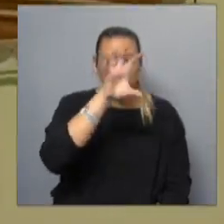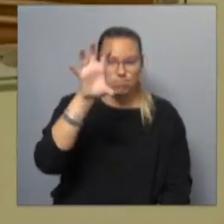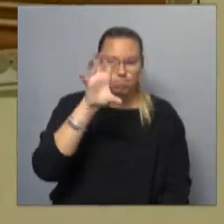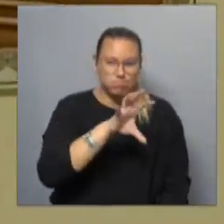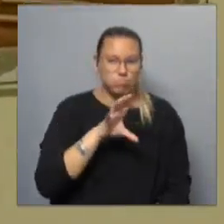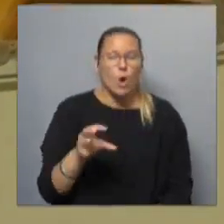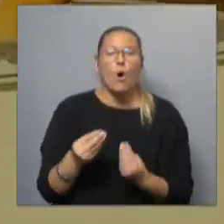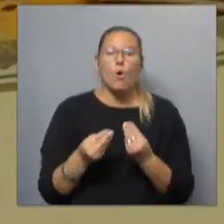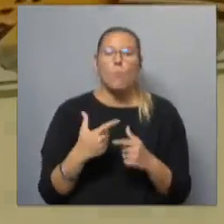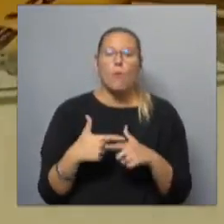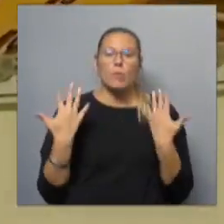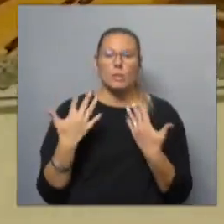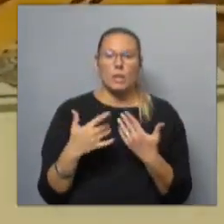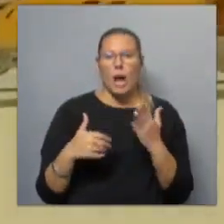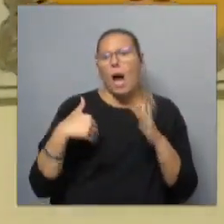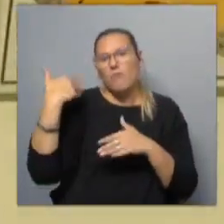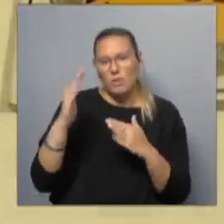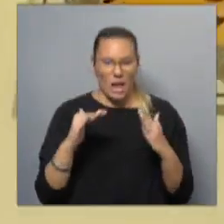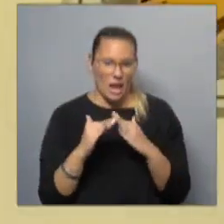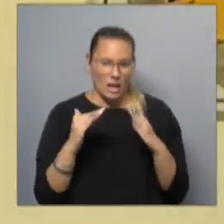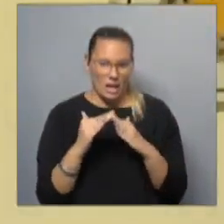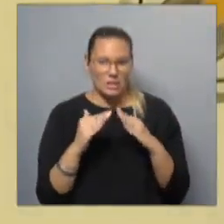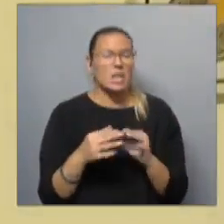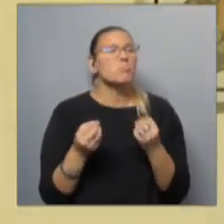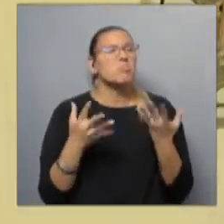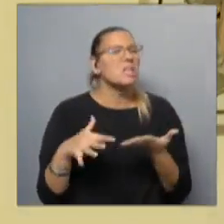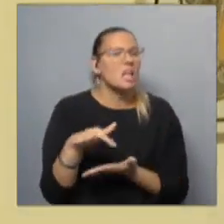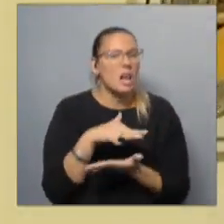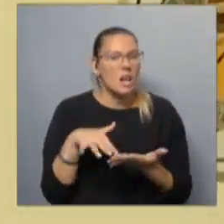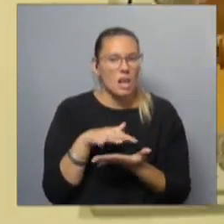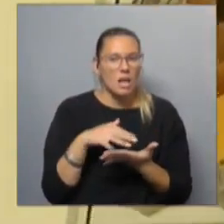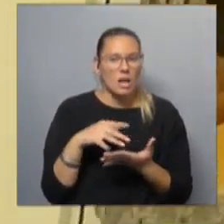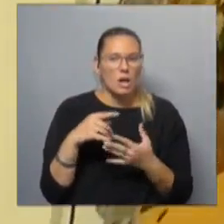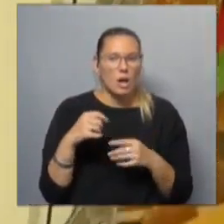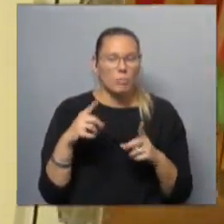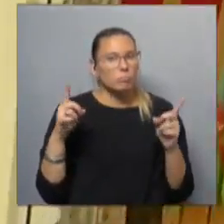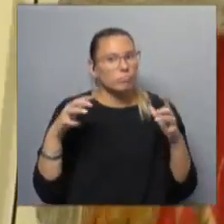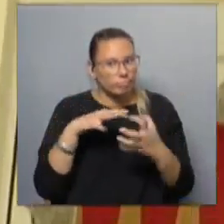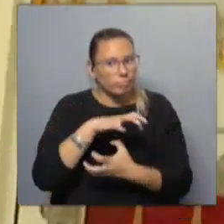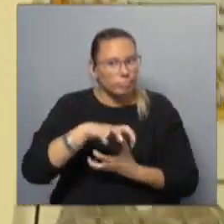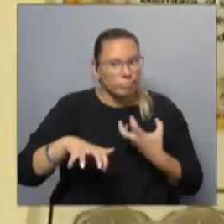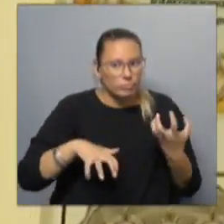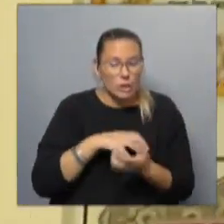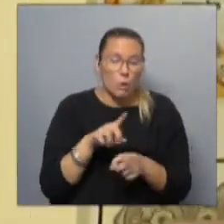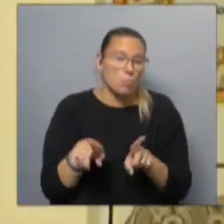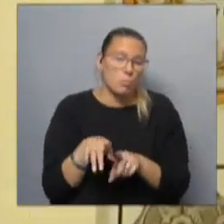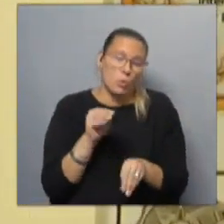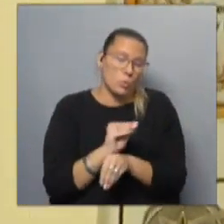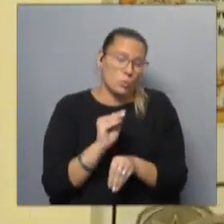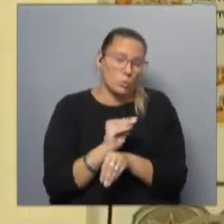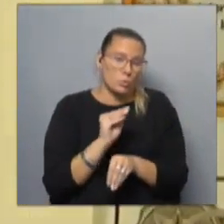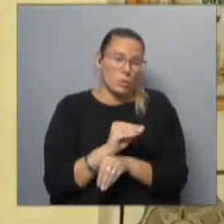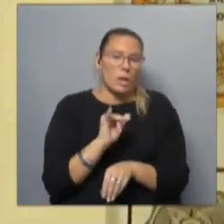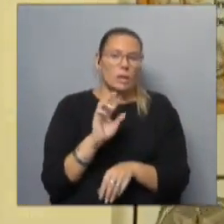celebra fuera de casa? ¿Cómo es esa celebración? Es muy compleja, como compleja es la cultura iraní, y no solo